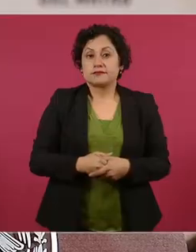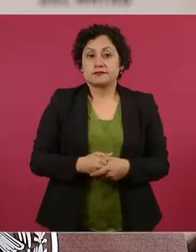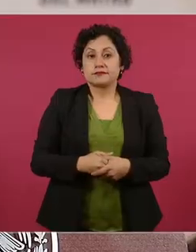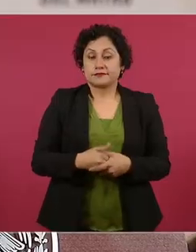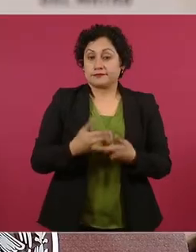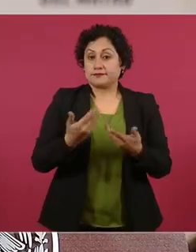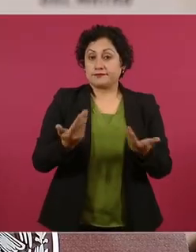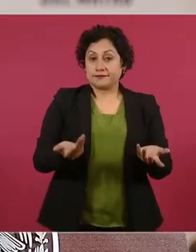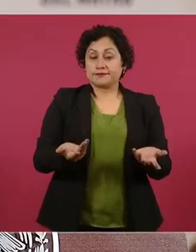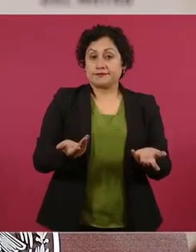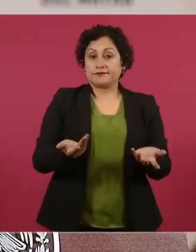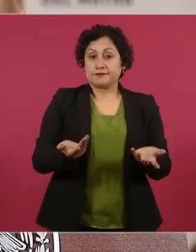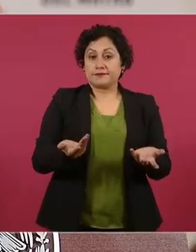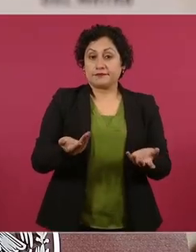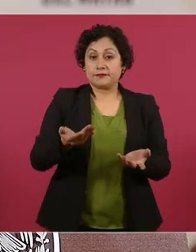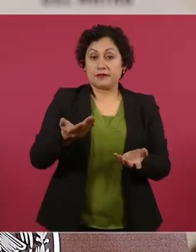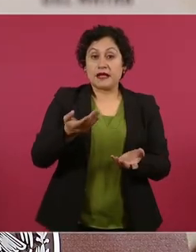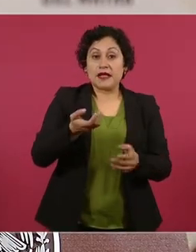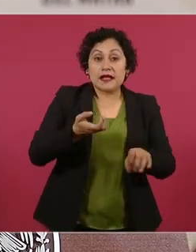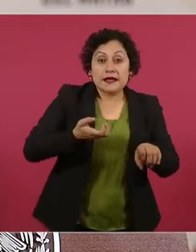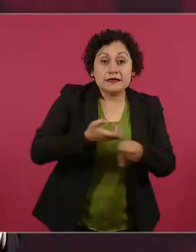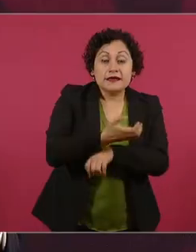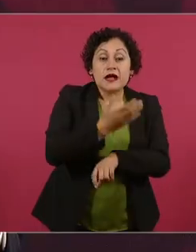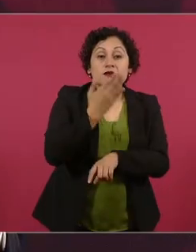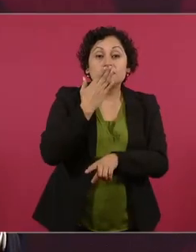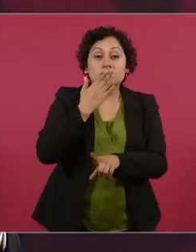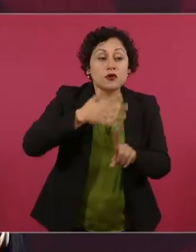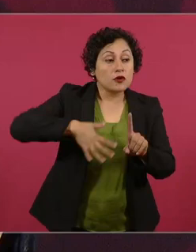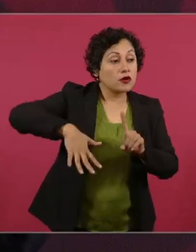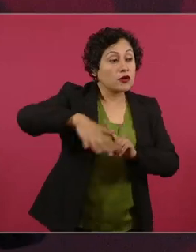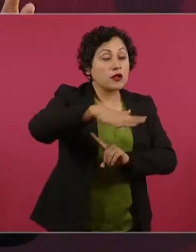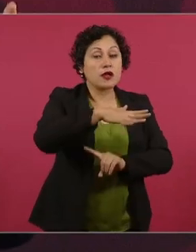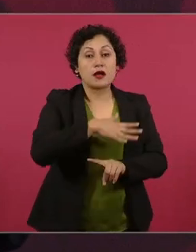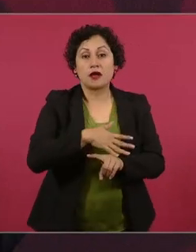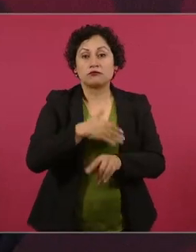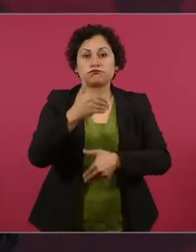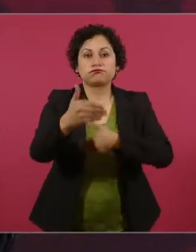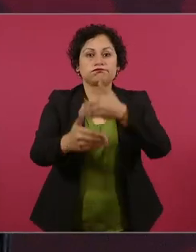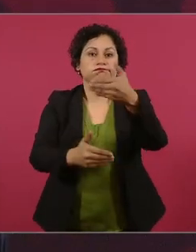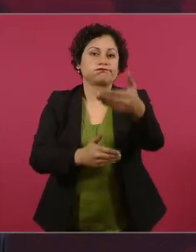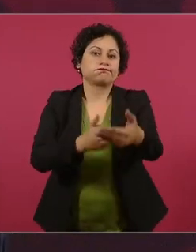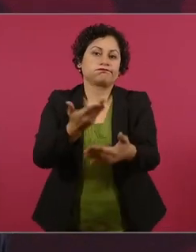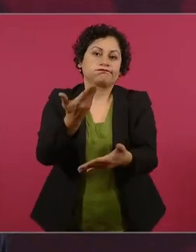Entonces, tiene muchas posibilidades de desarrollo hacia futuro